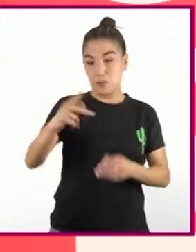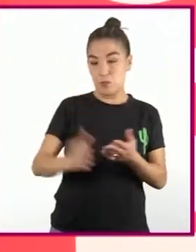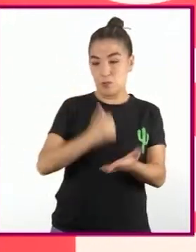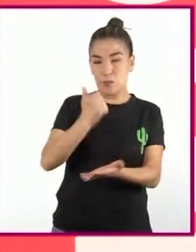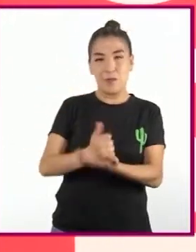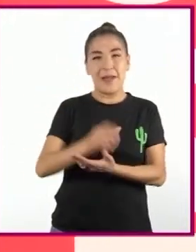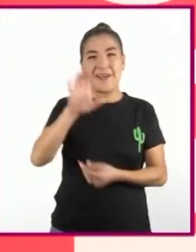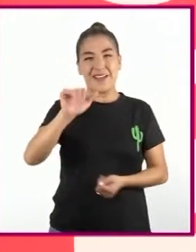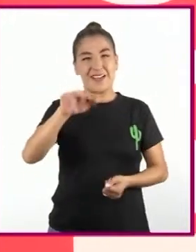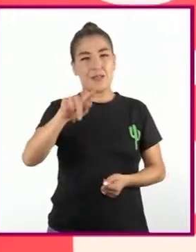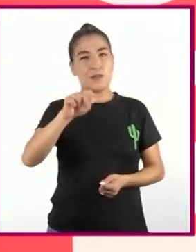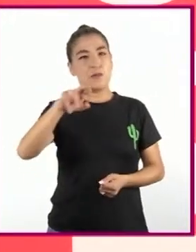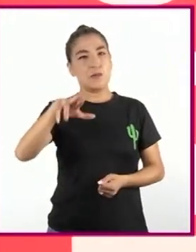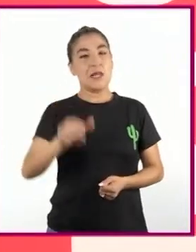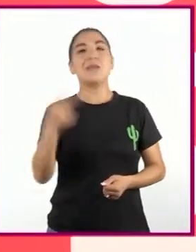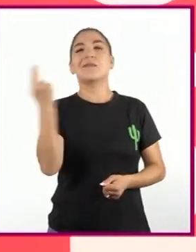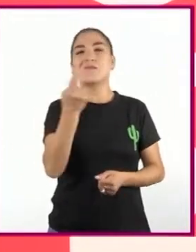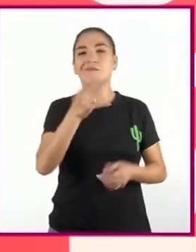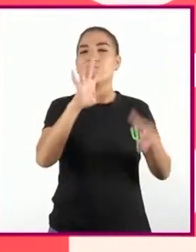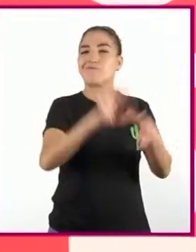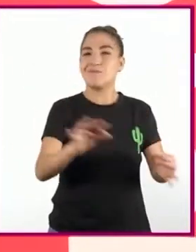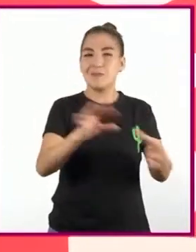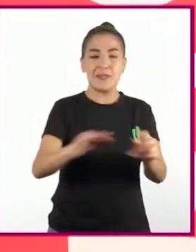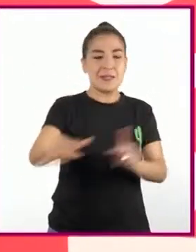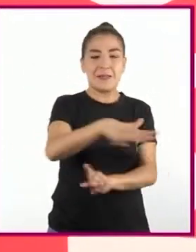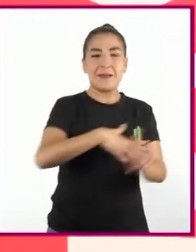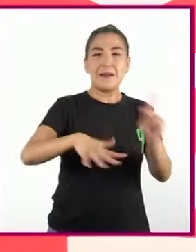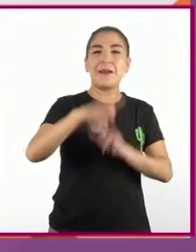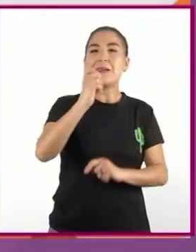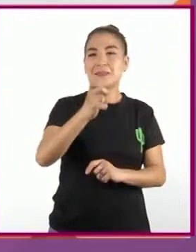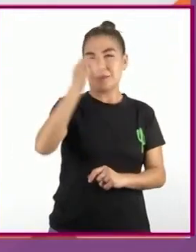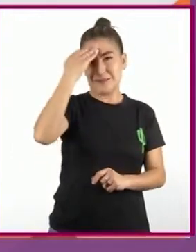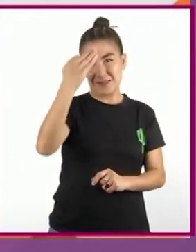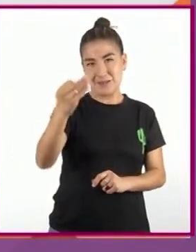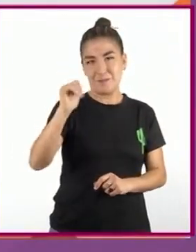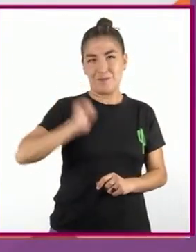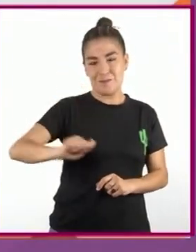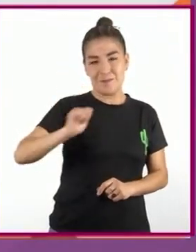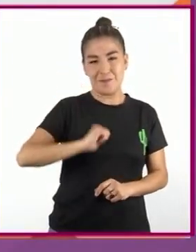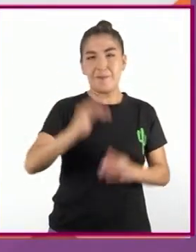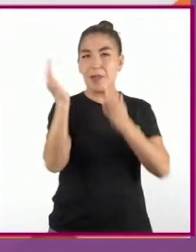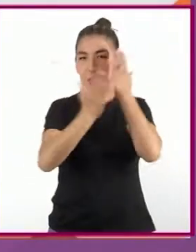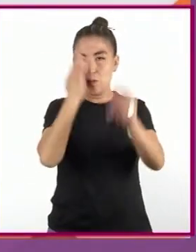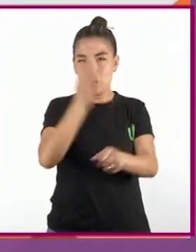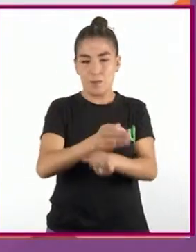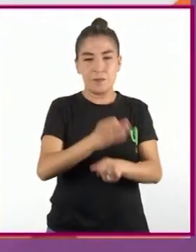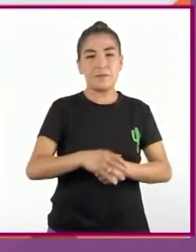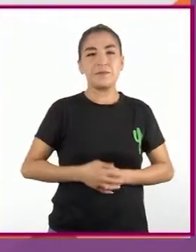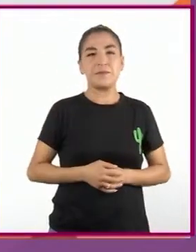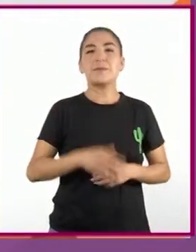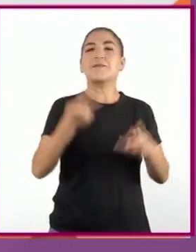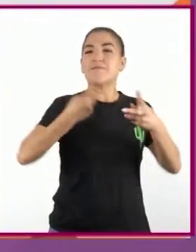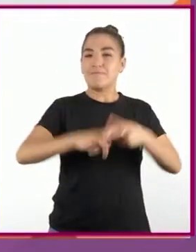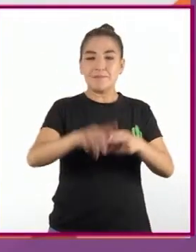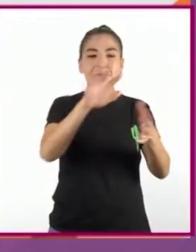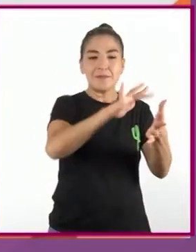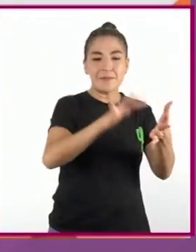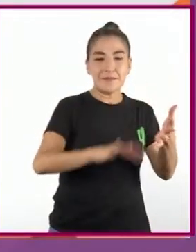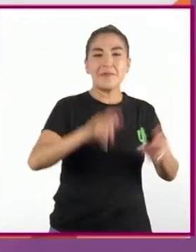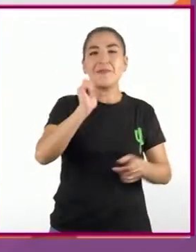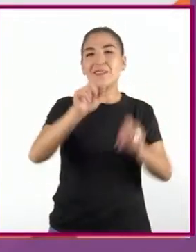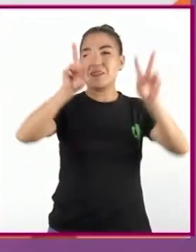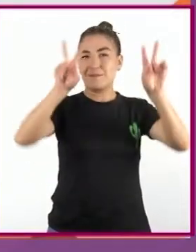es necesario contextualizar la época que estudiaremos. Para ello, realizaremos la lectura del fragmento del